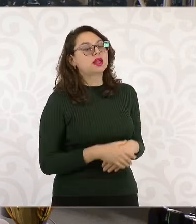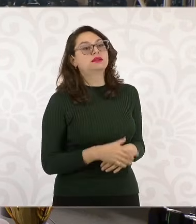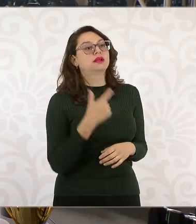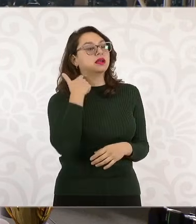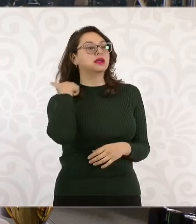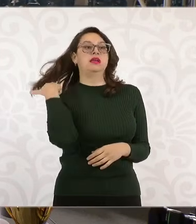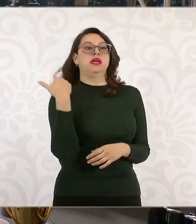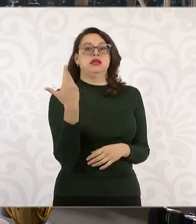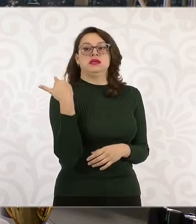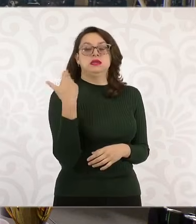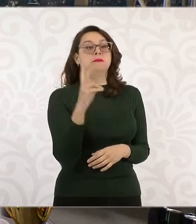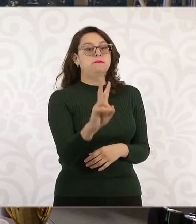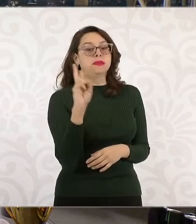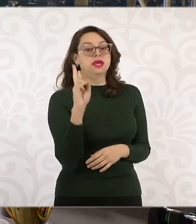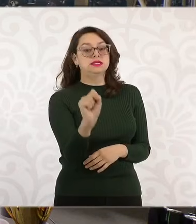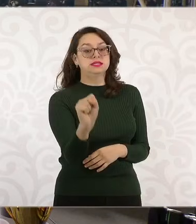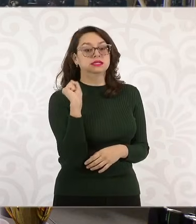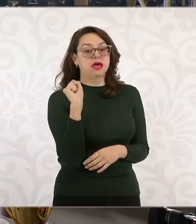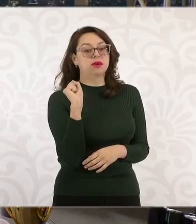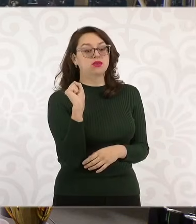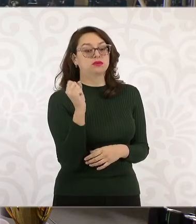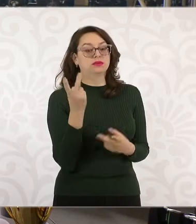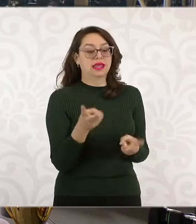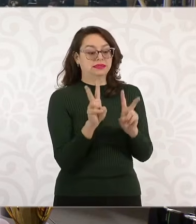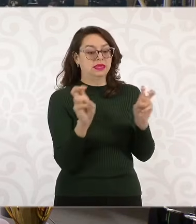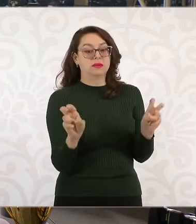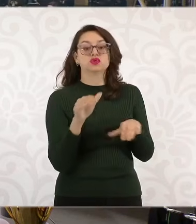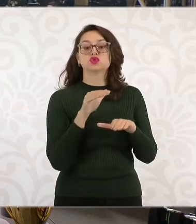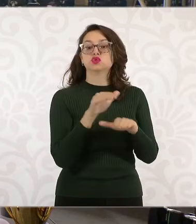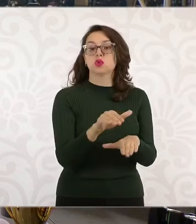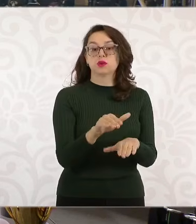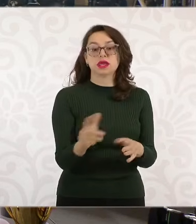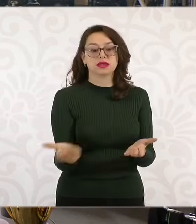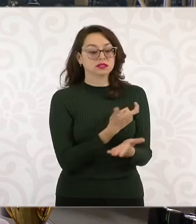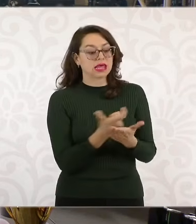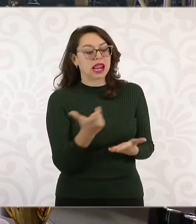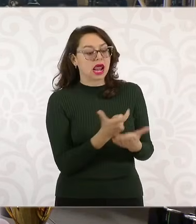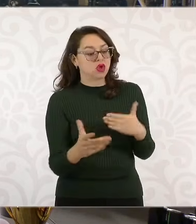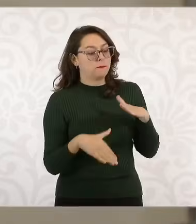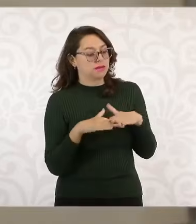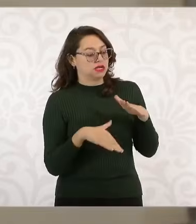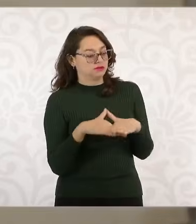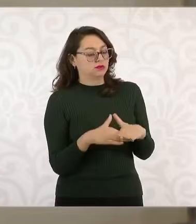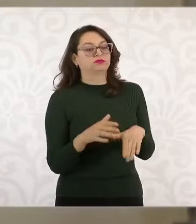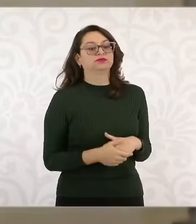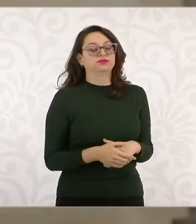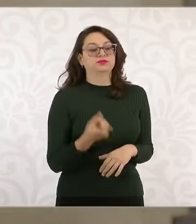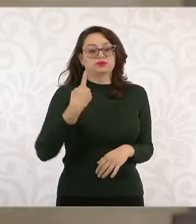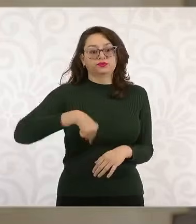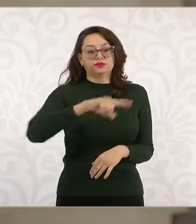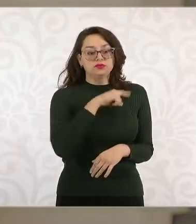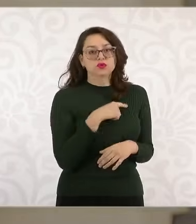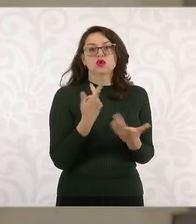redes sociales, hacía un ejercicio de reflexión sobre el salario mínimo. En Reporteros MX hicimos una comparativa de los distintos